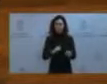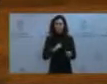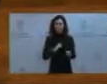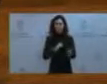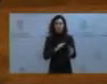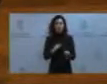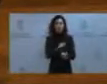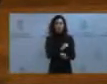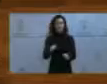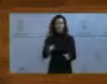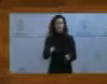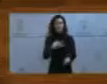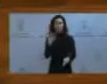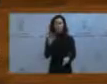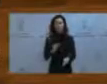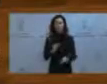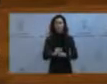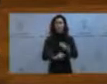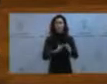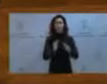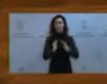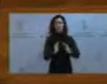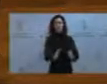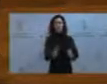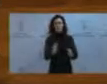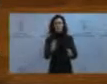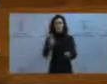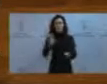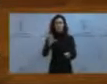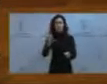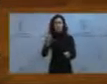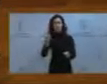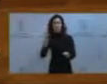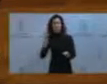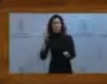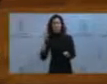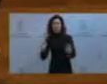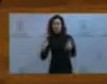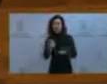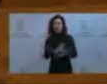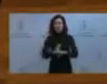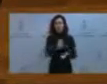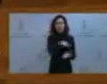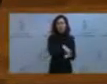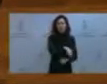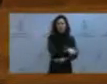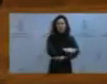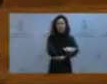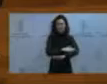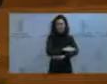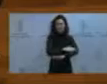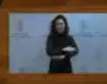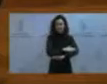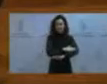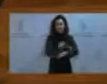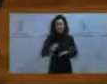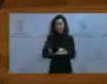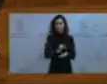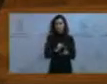pueden realizar el servicio y, por lo tanto, el SESPA, la Consejería, el Gobierno,